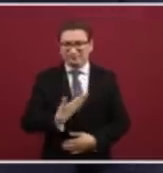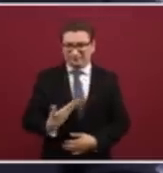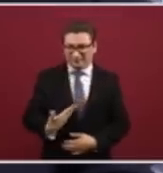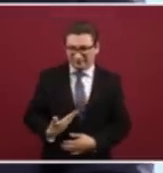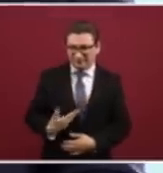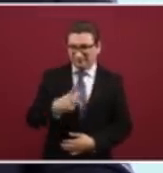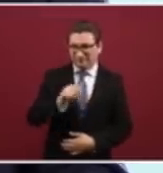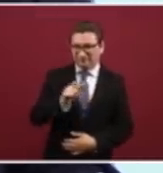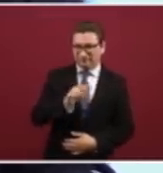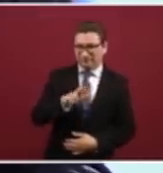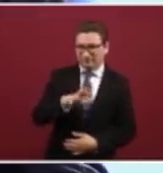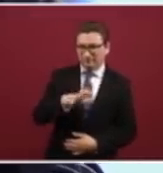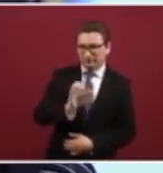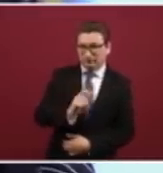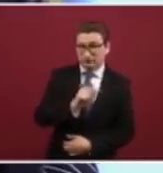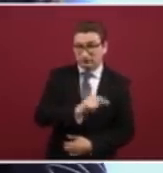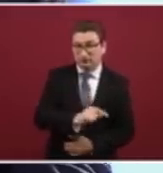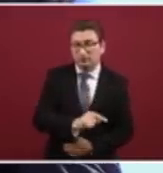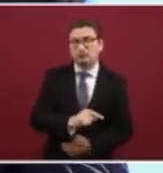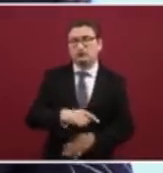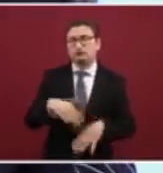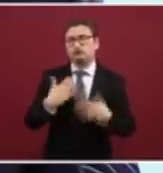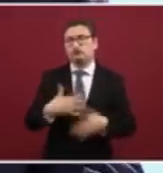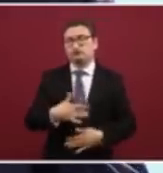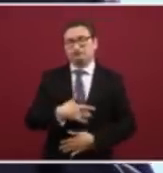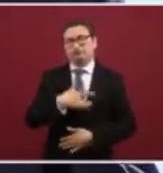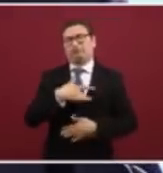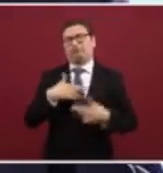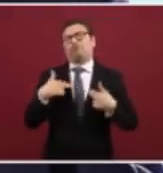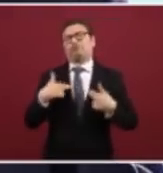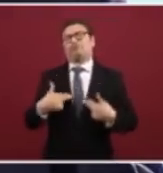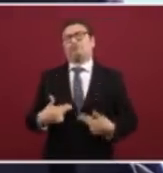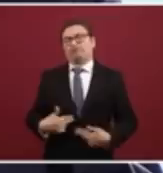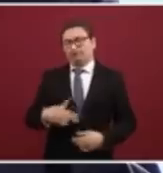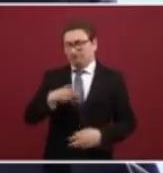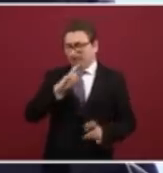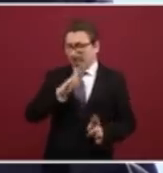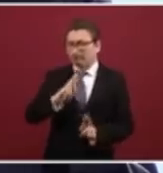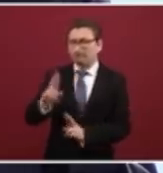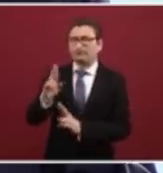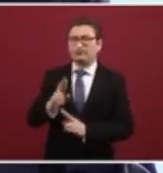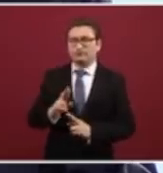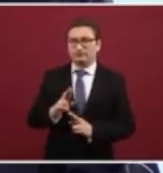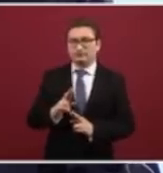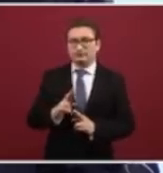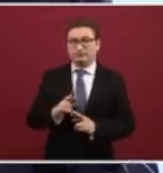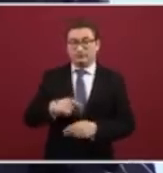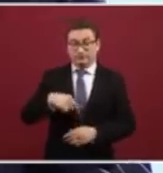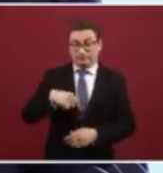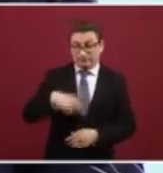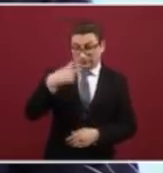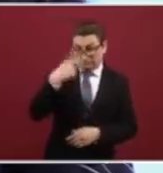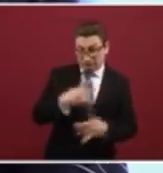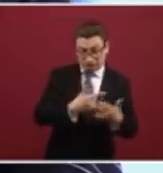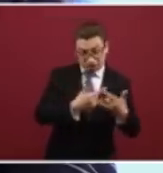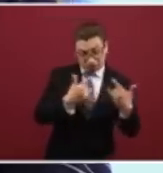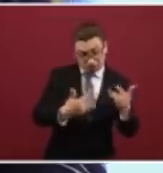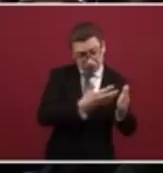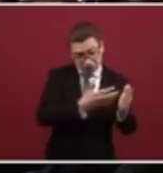más humanista que había en la historia de nuestro país